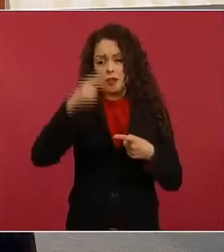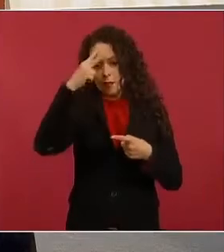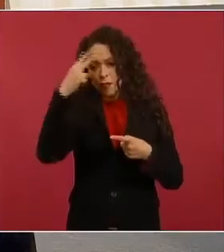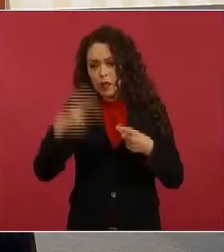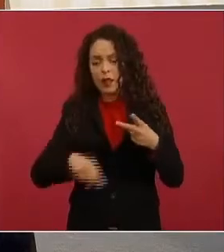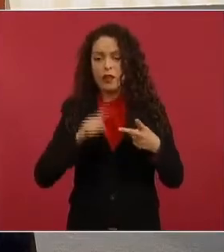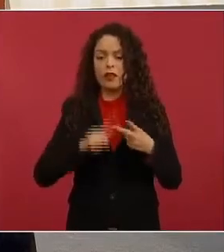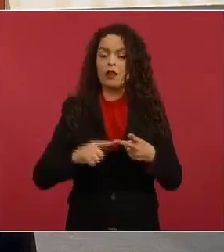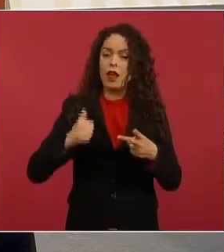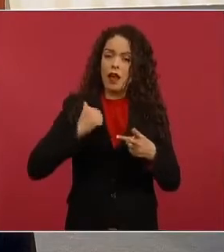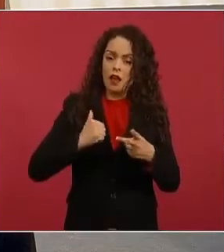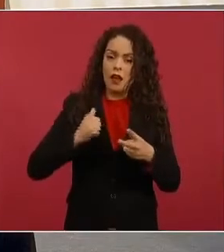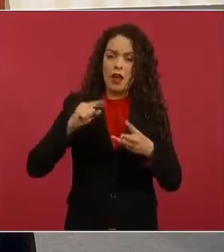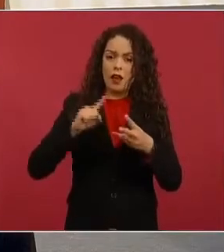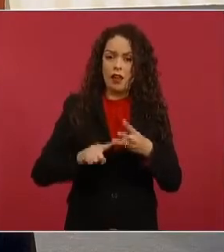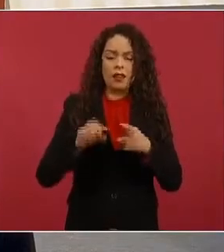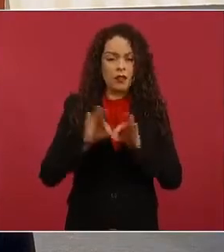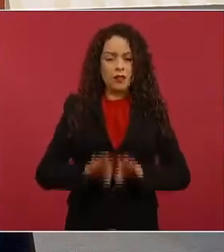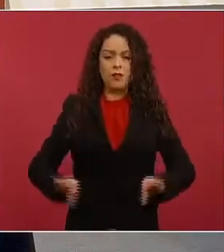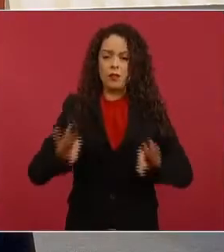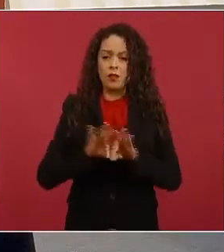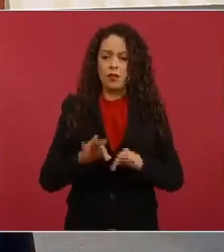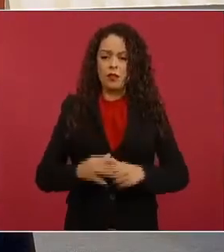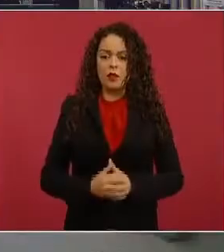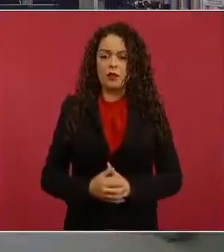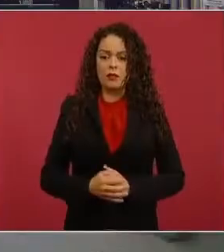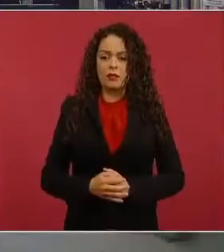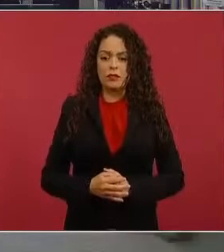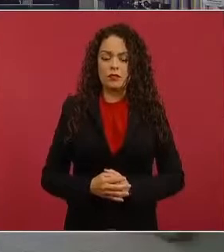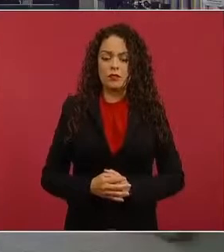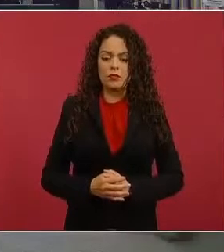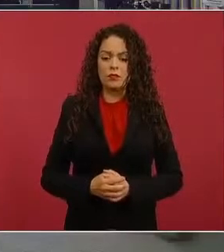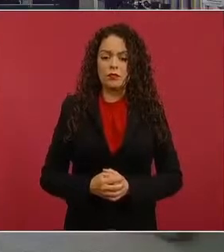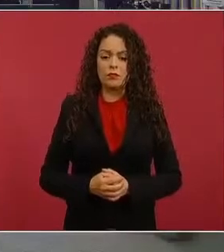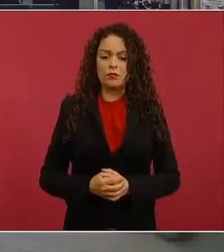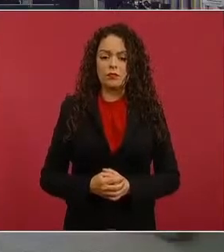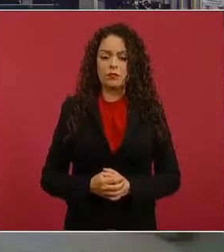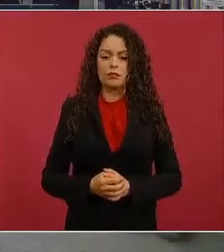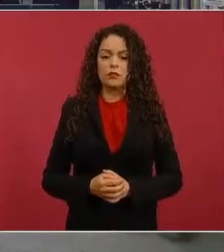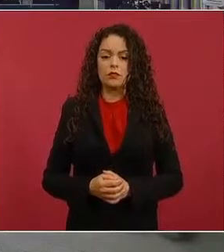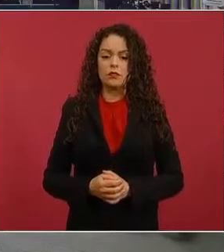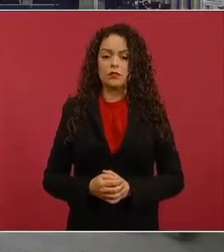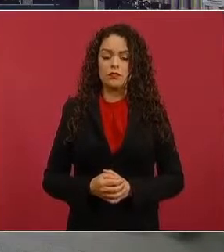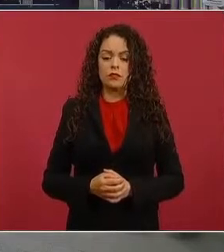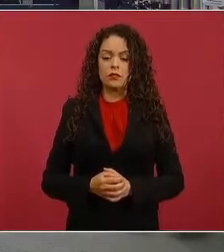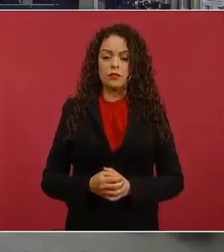México y Canadá. Se mostraron entonces receptivos ante la reforma.